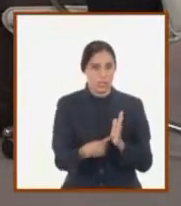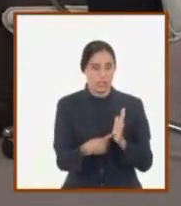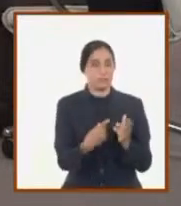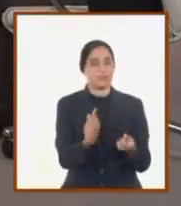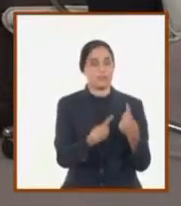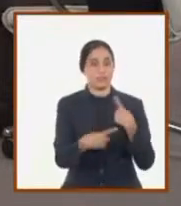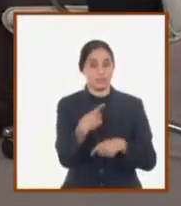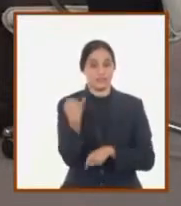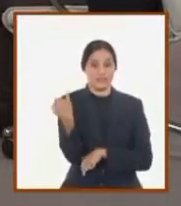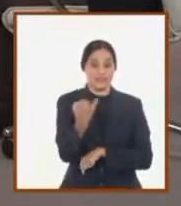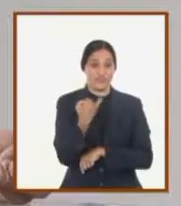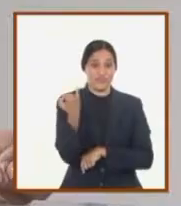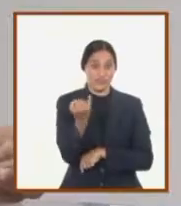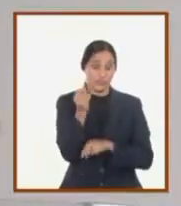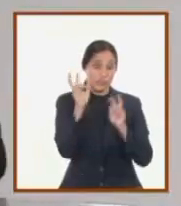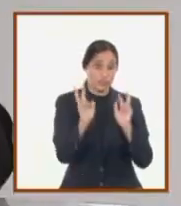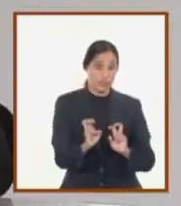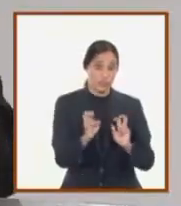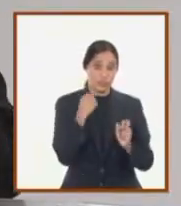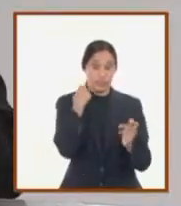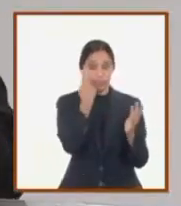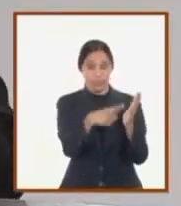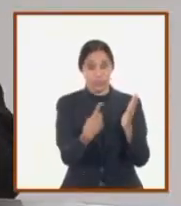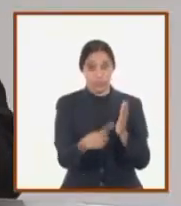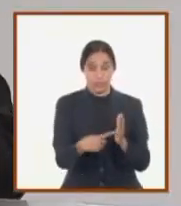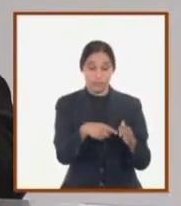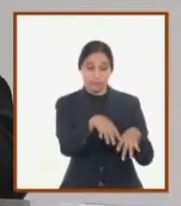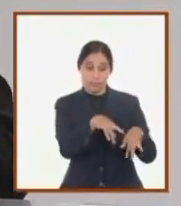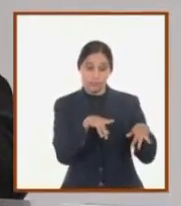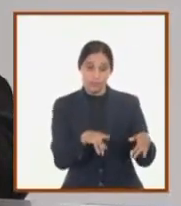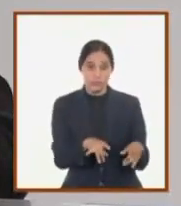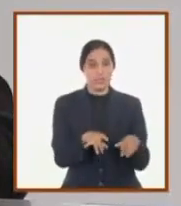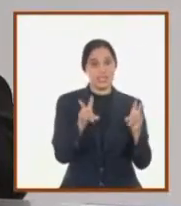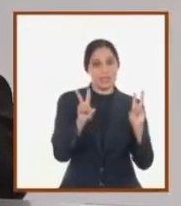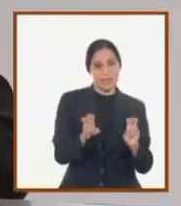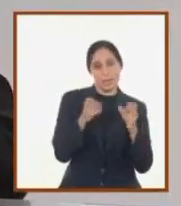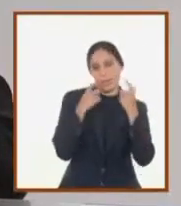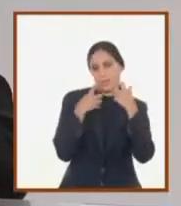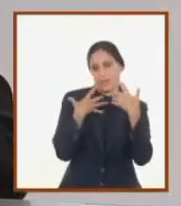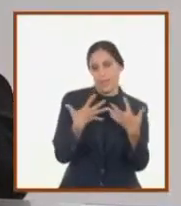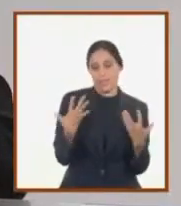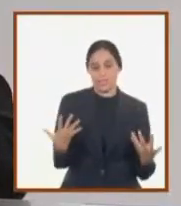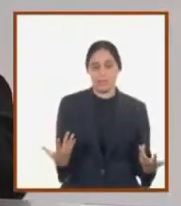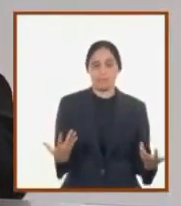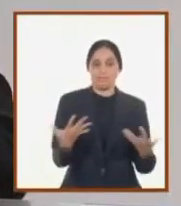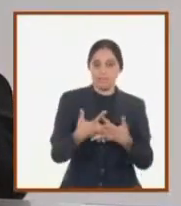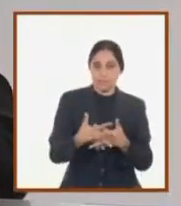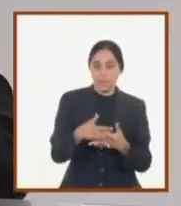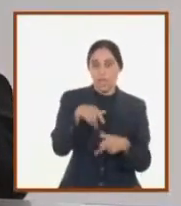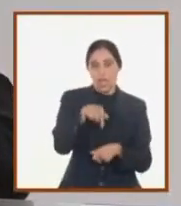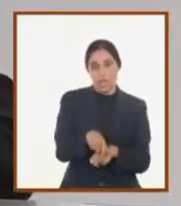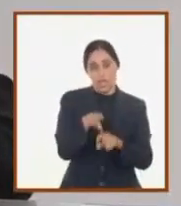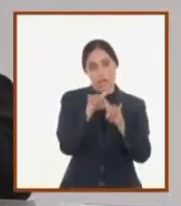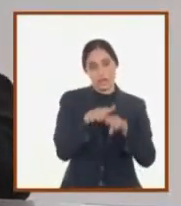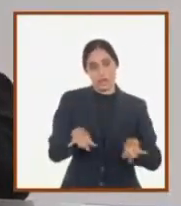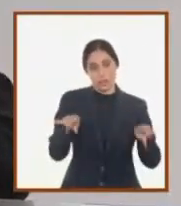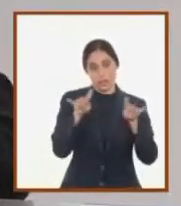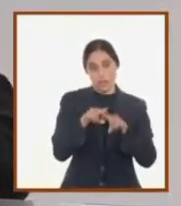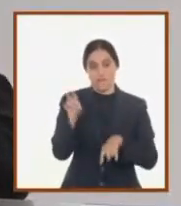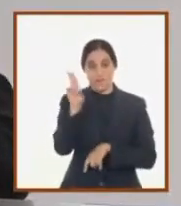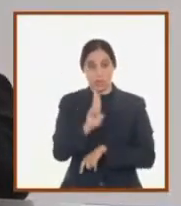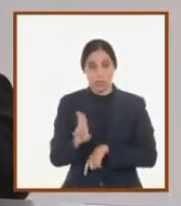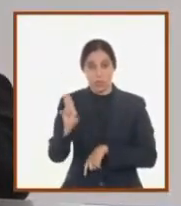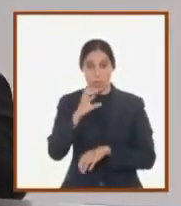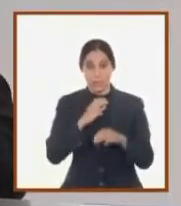Internacionales de la descripción archivística y en eso tuvo un papel importante la universidad de La Habana sobre todo de la facultad de comunicación la carrera de